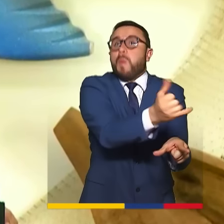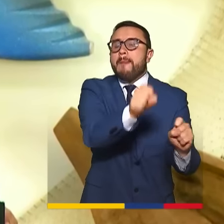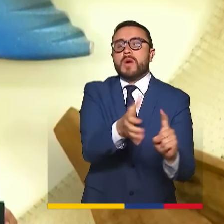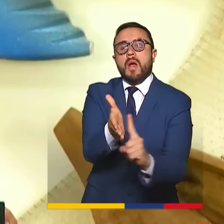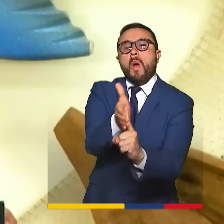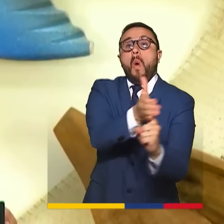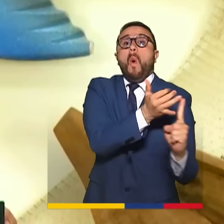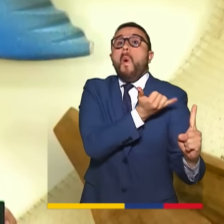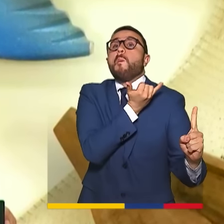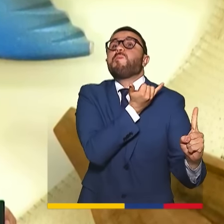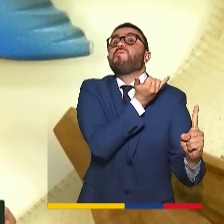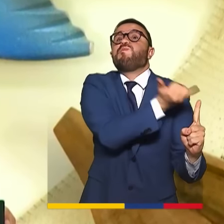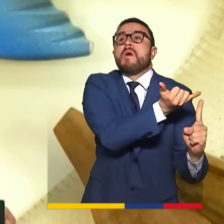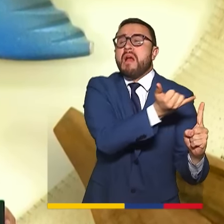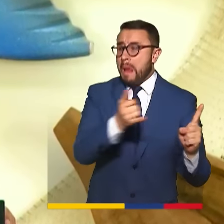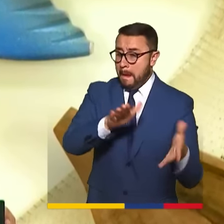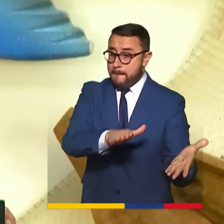lo que venía.